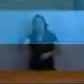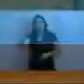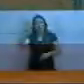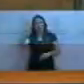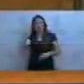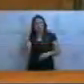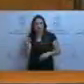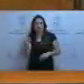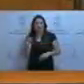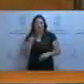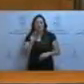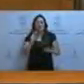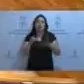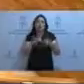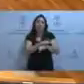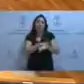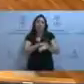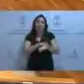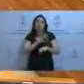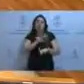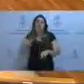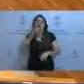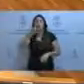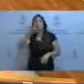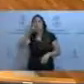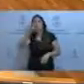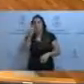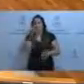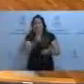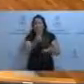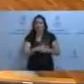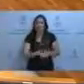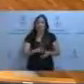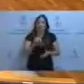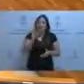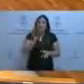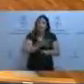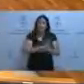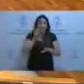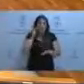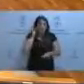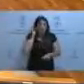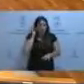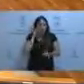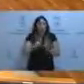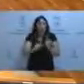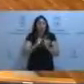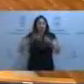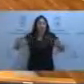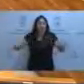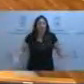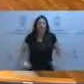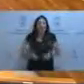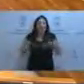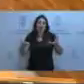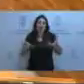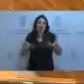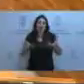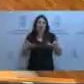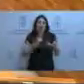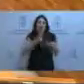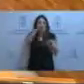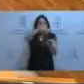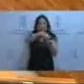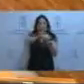tiene la palabra. Sí, gracias, presidente. Sí, consejera, ¿qué medidas tiene pensadas para impulsar las instalaciones de la llamada Casa del Lobo en Belmonte de